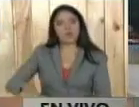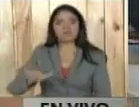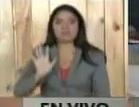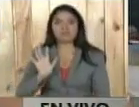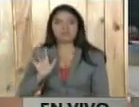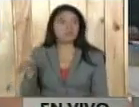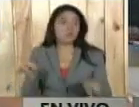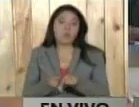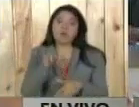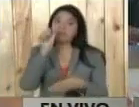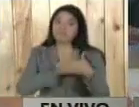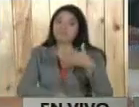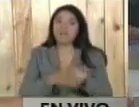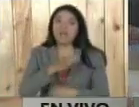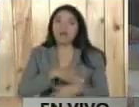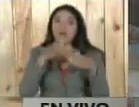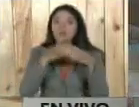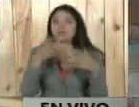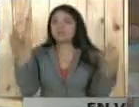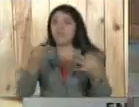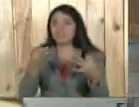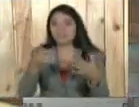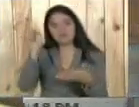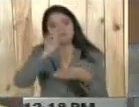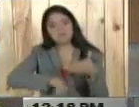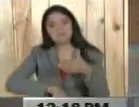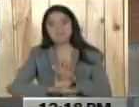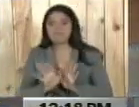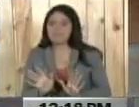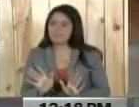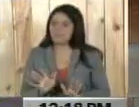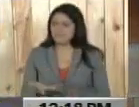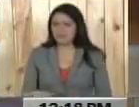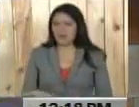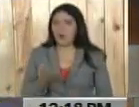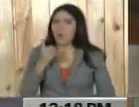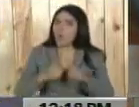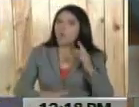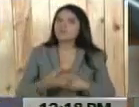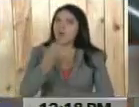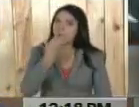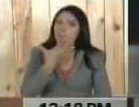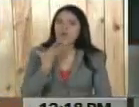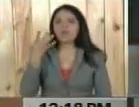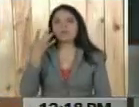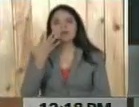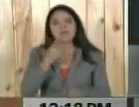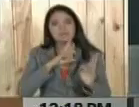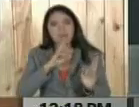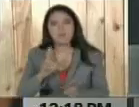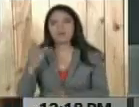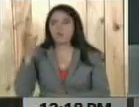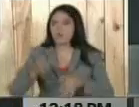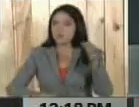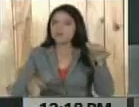se quedó en la Comisión de la Verdad. ¿Cuántas cosas buenas se hubieran hecho por la justicia este